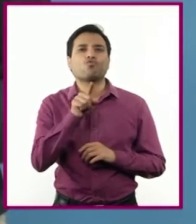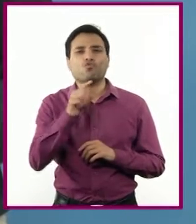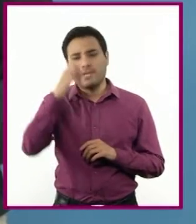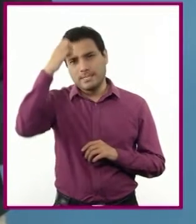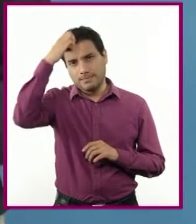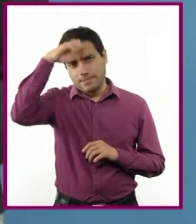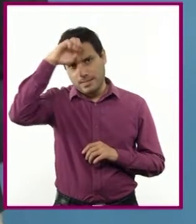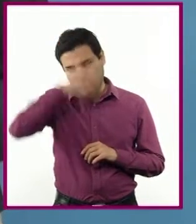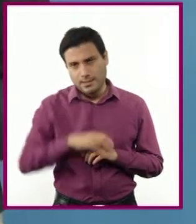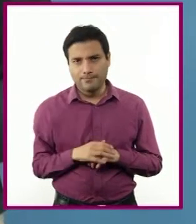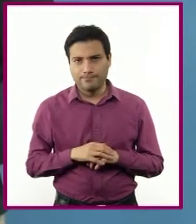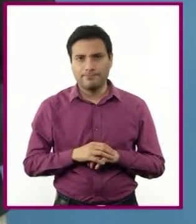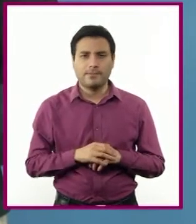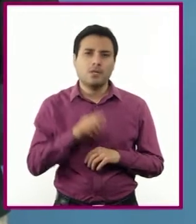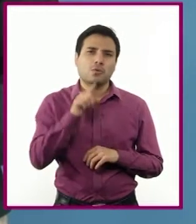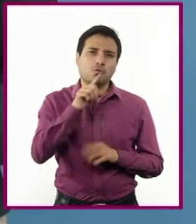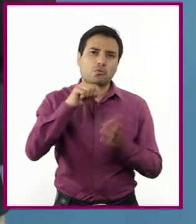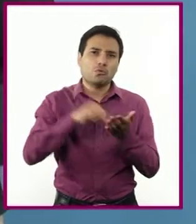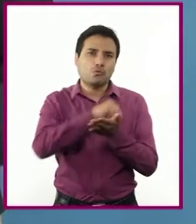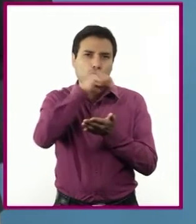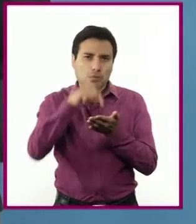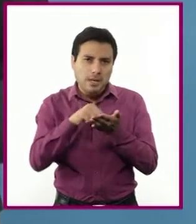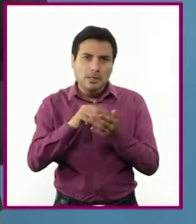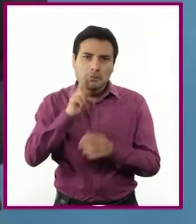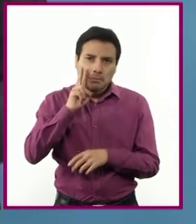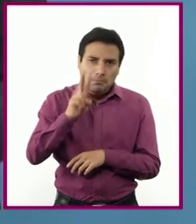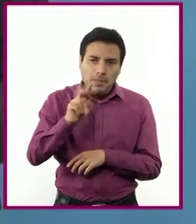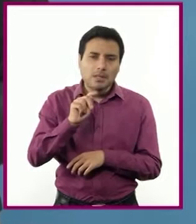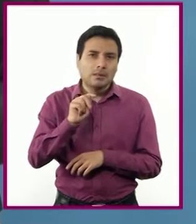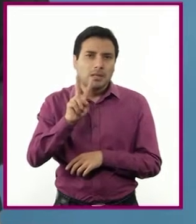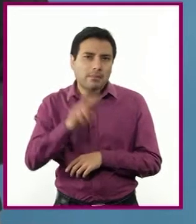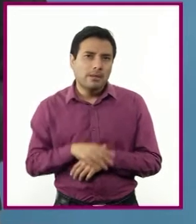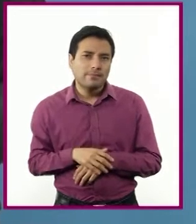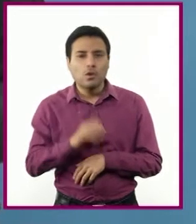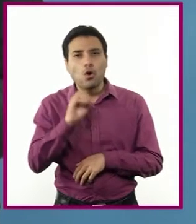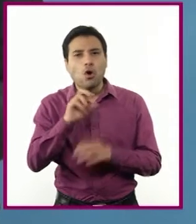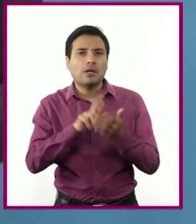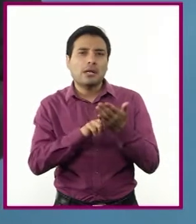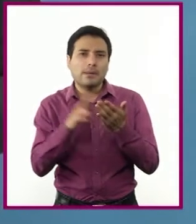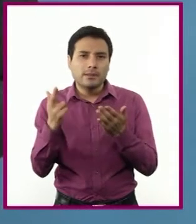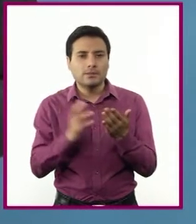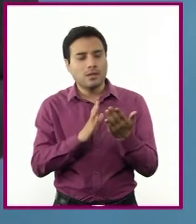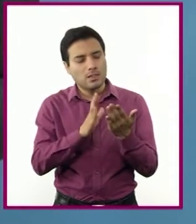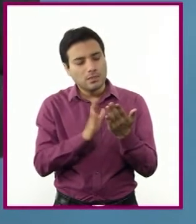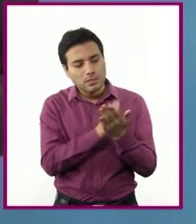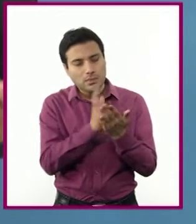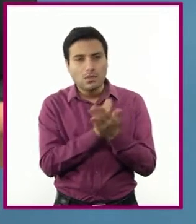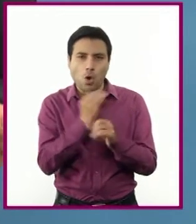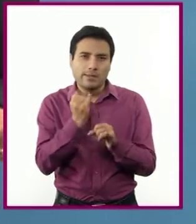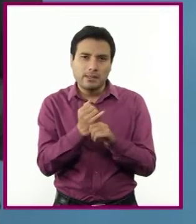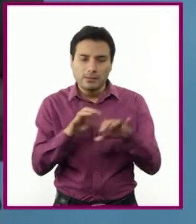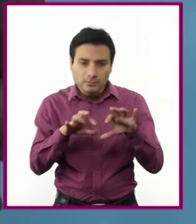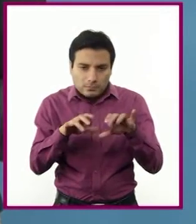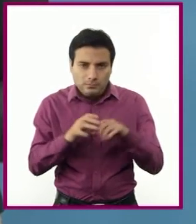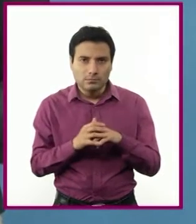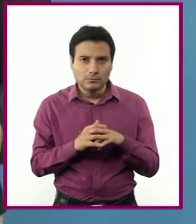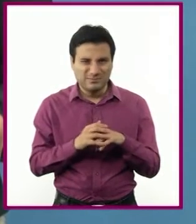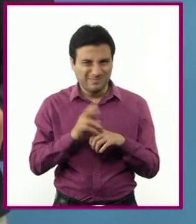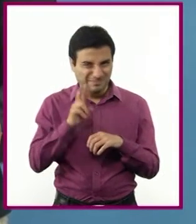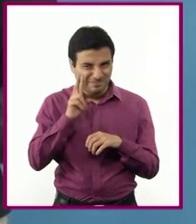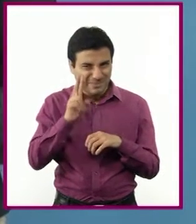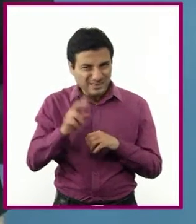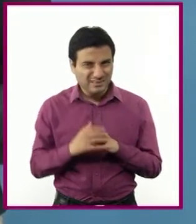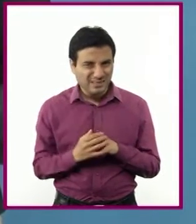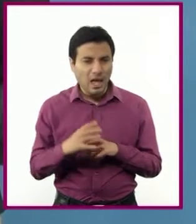sea observando paisajes naturales en televisión o en imágenes de revistas o postales de internet, se han dado cuenta que